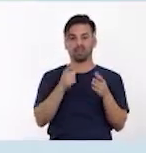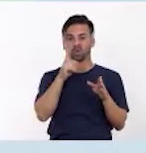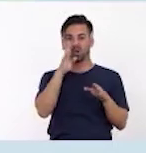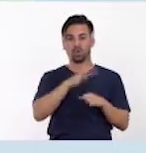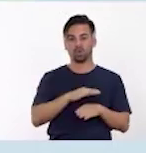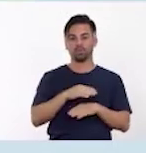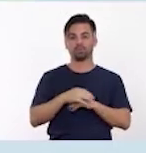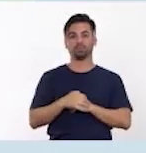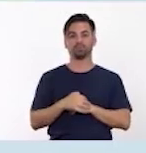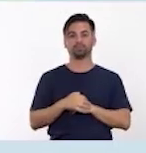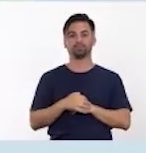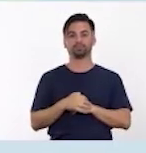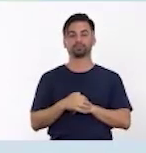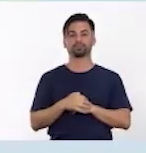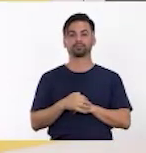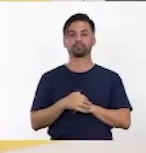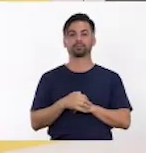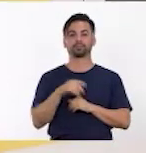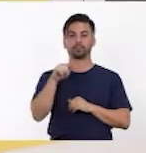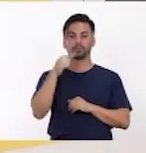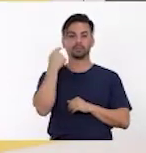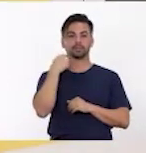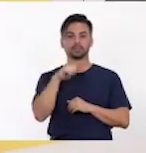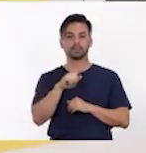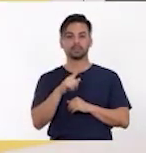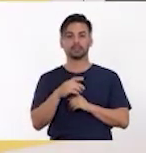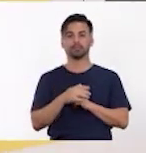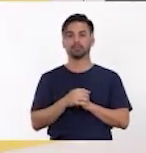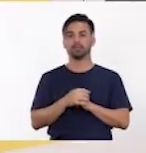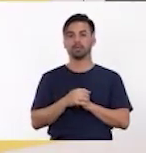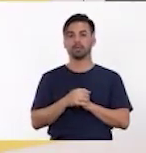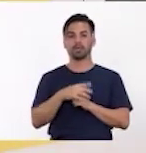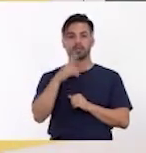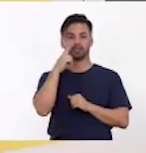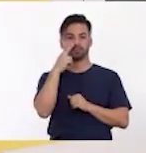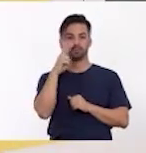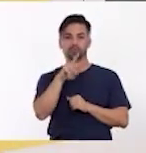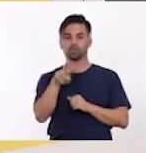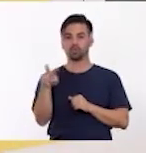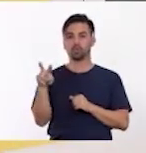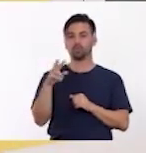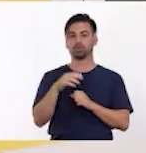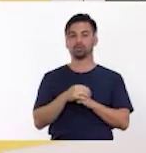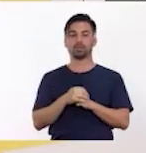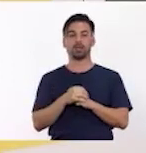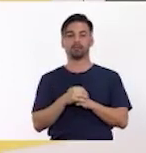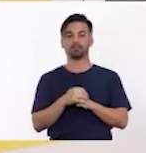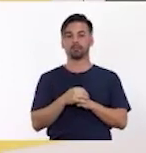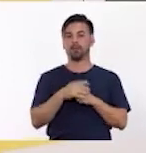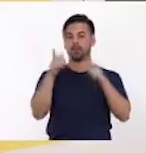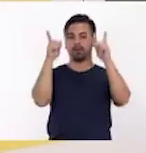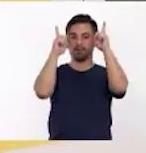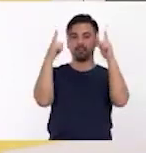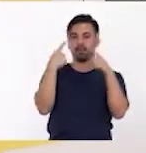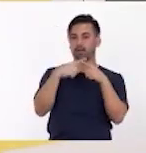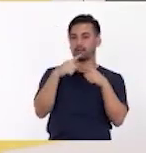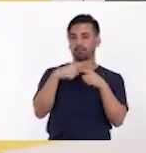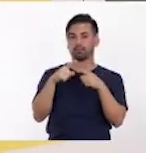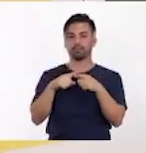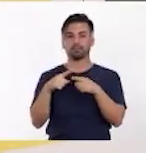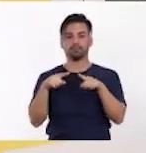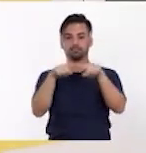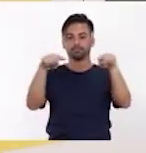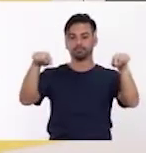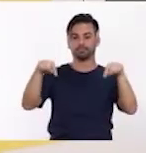este proceso, con el pastoreo inadecuado, con la agricultura inadecuada, con la